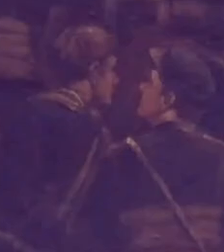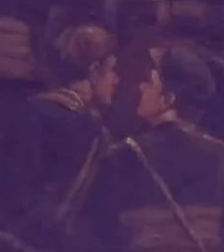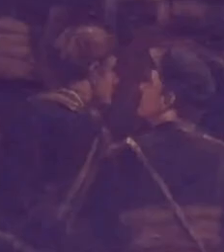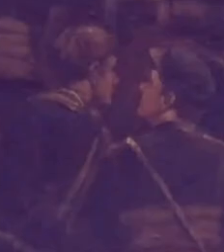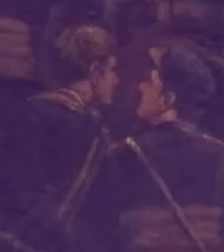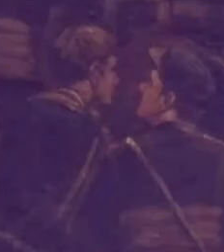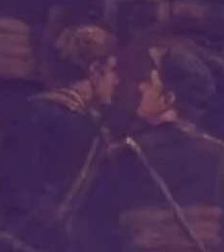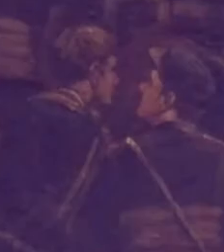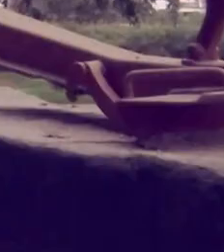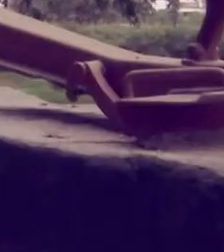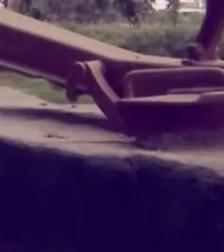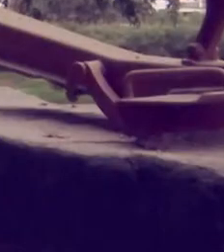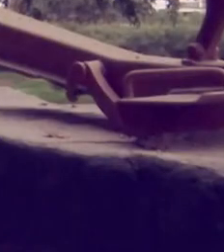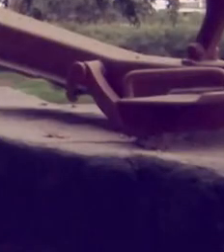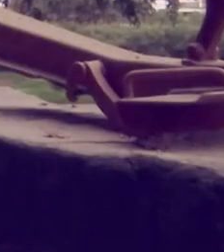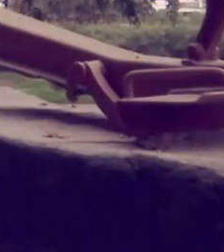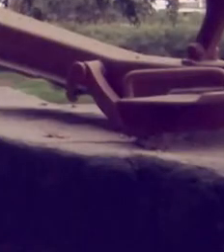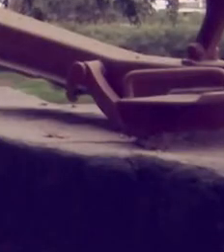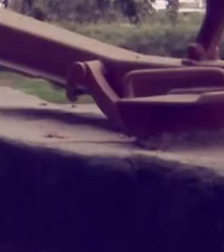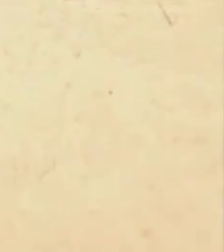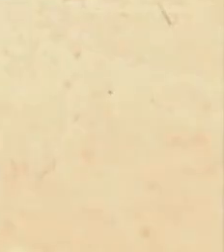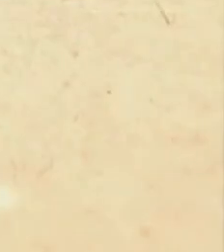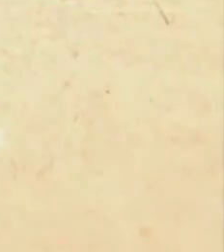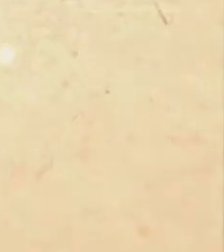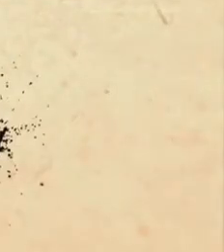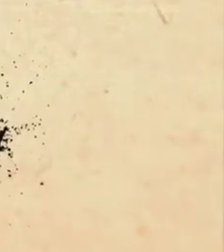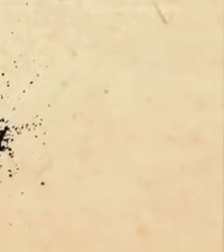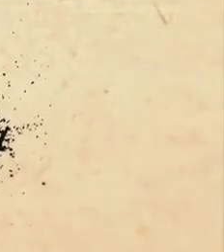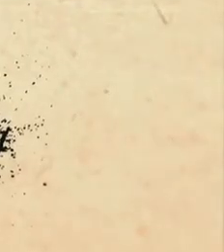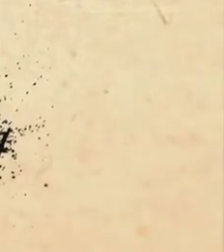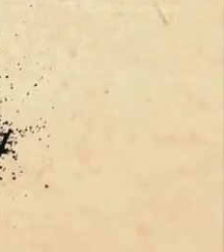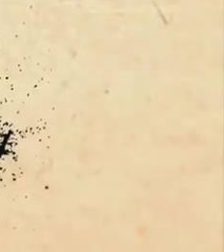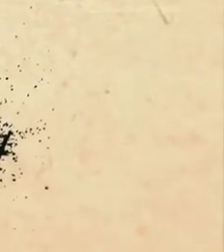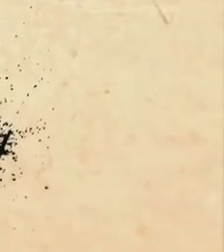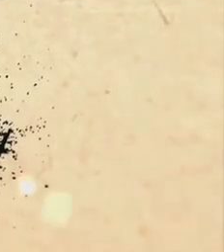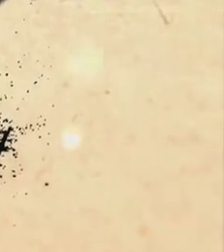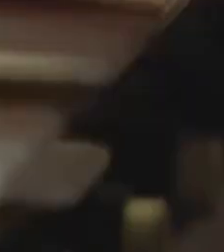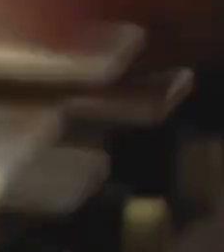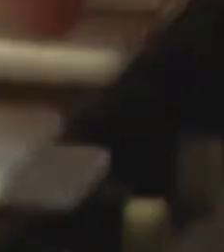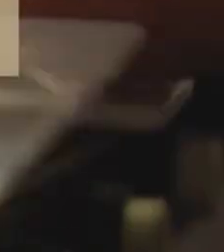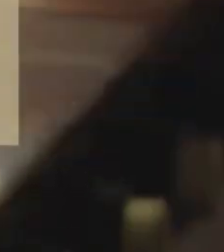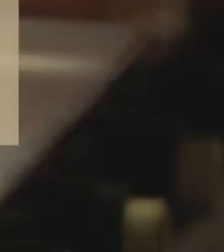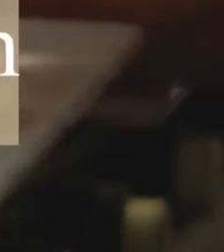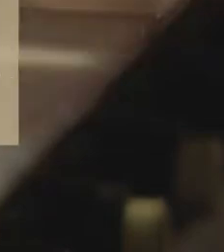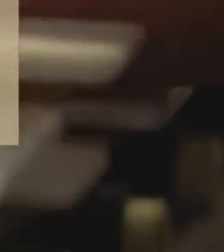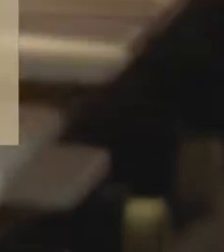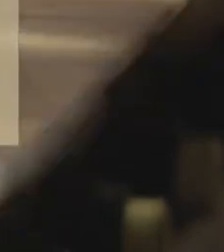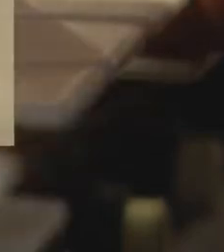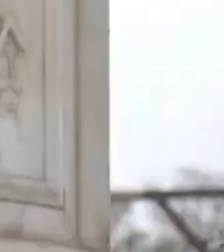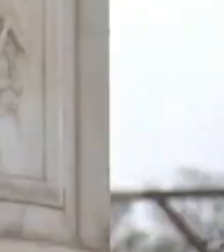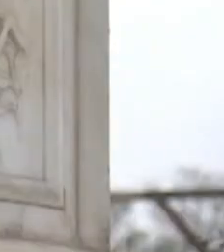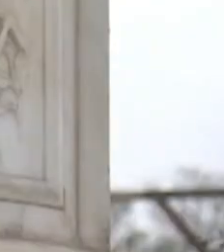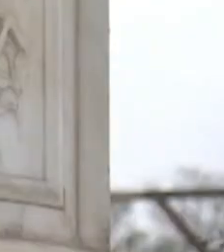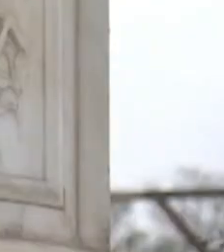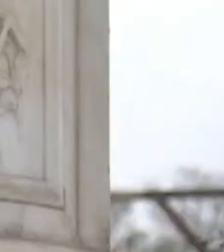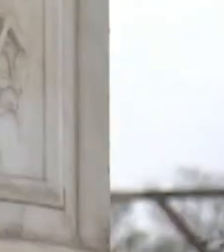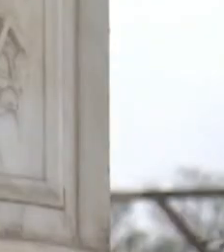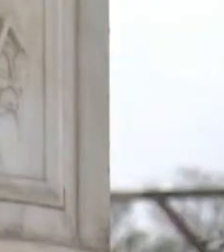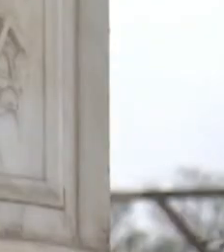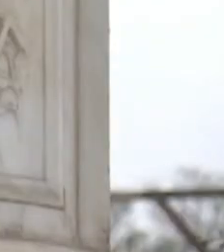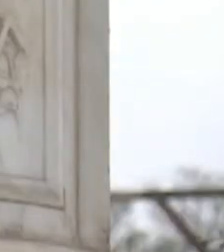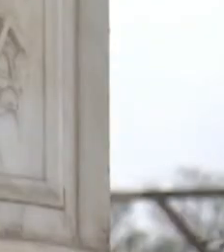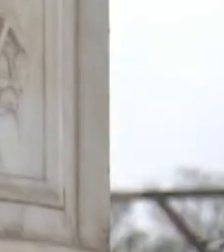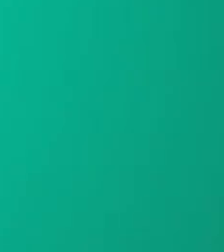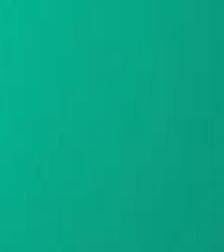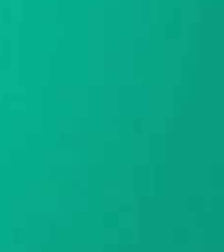manera esa unión ante la adversidad. Libres e independientes. De lunes a viernes en doble horario por la señal